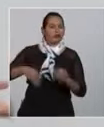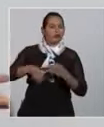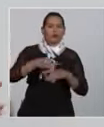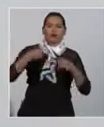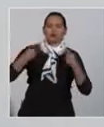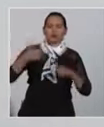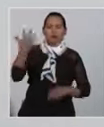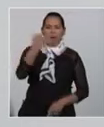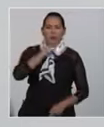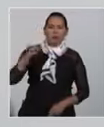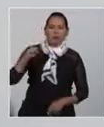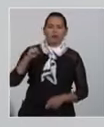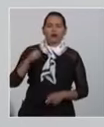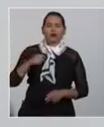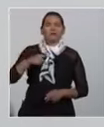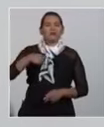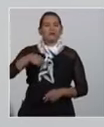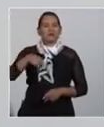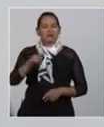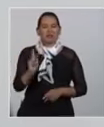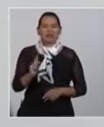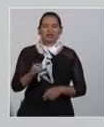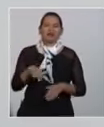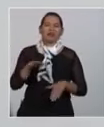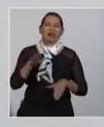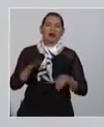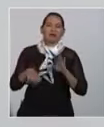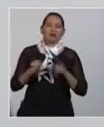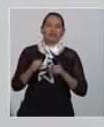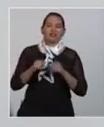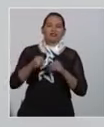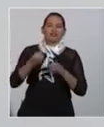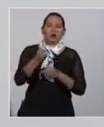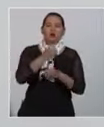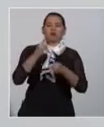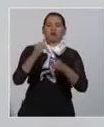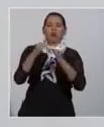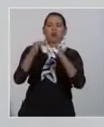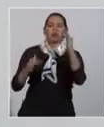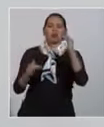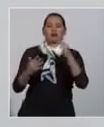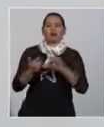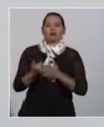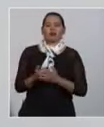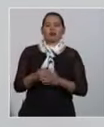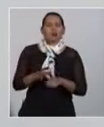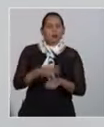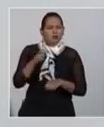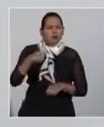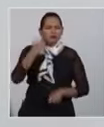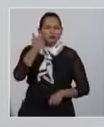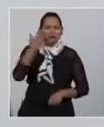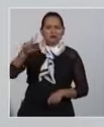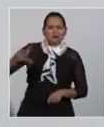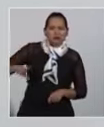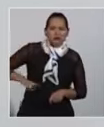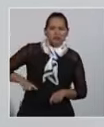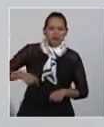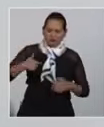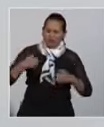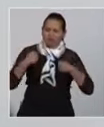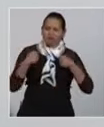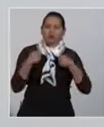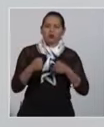pero desgraciadamente no todos contamos con las mismas oportunidades. Por eso quiero ser gobernadora, porque estoy convencida que